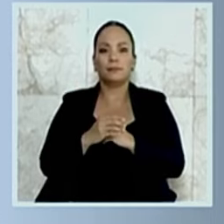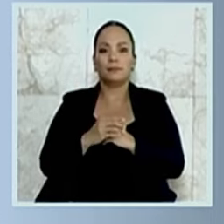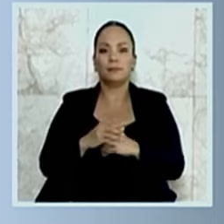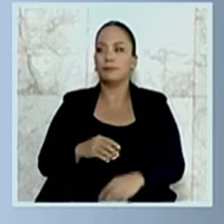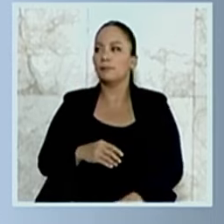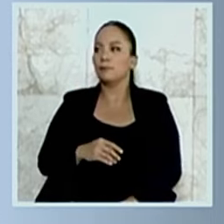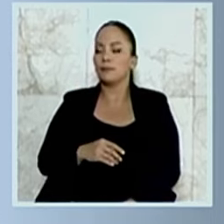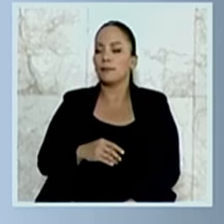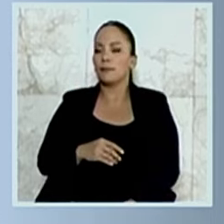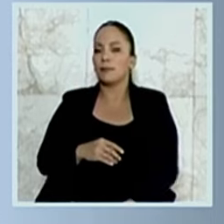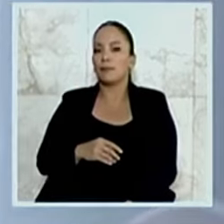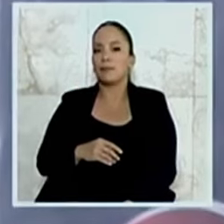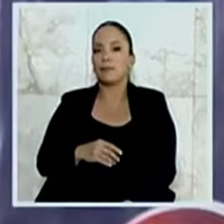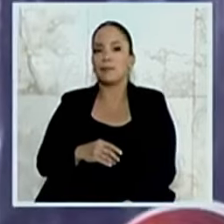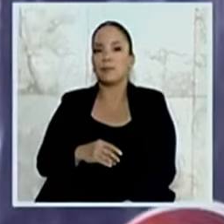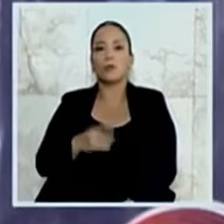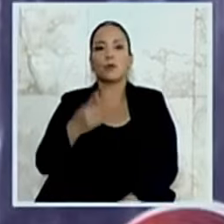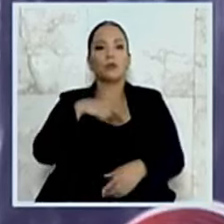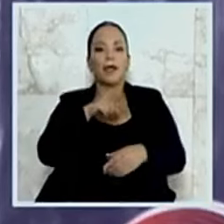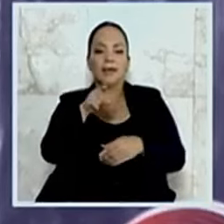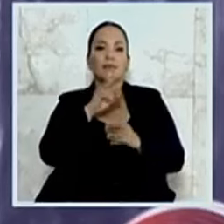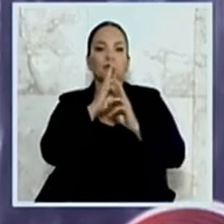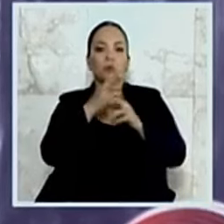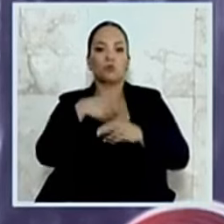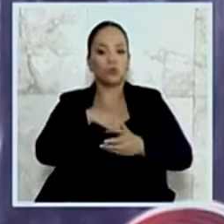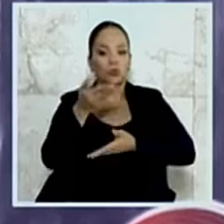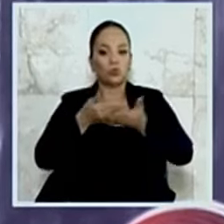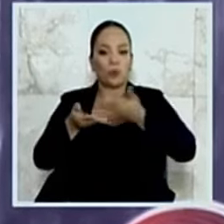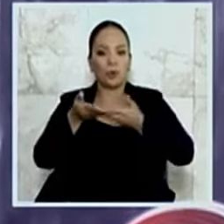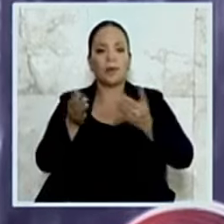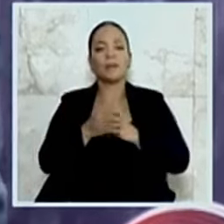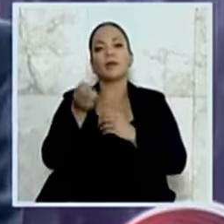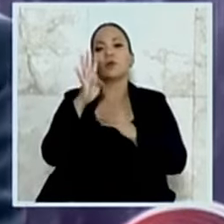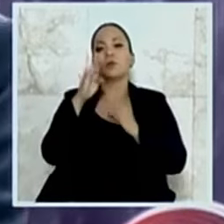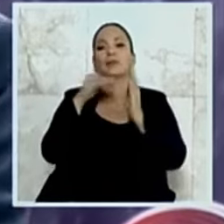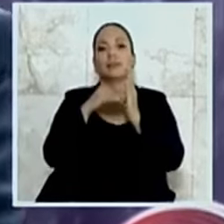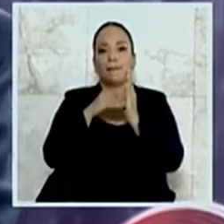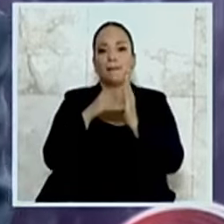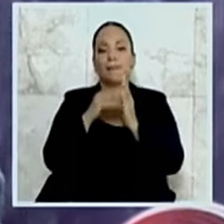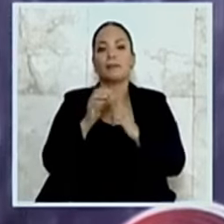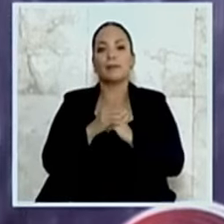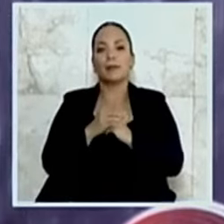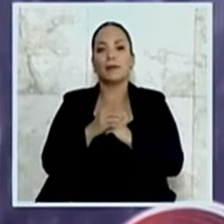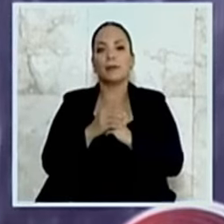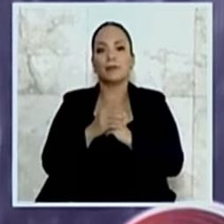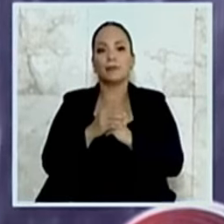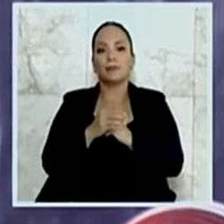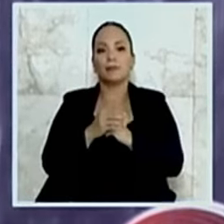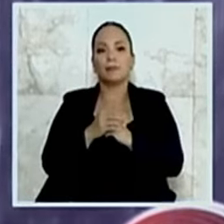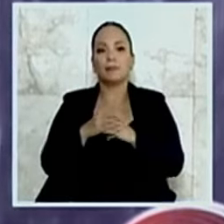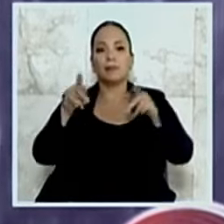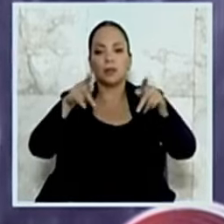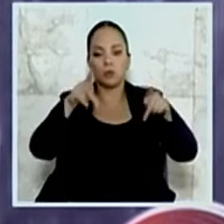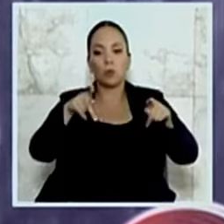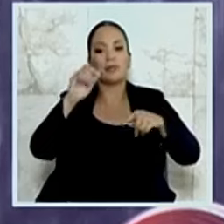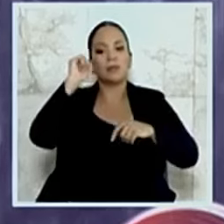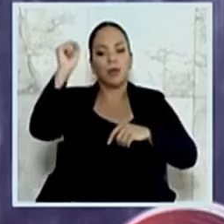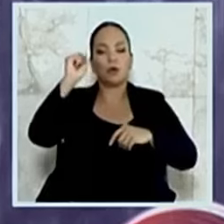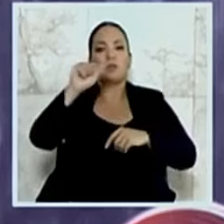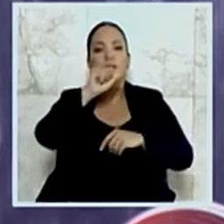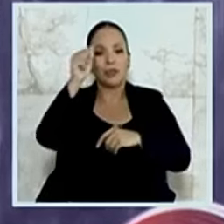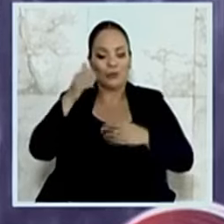sido inhabilitadas 3 pistas ilegales. Señor presidente, en esencia ese es el